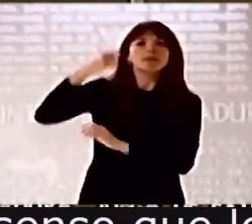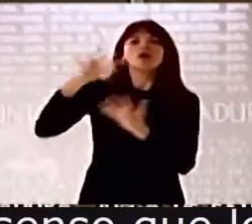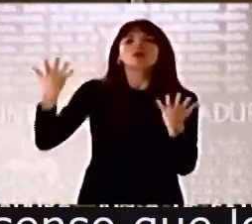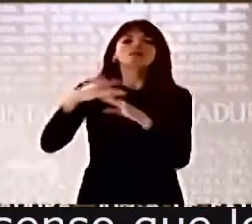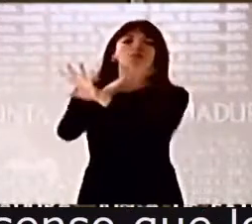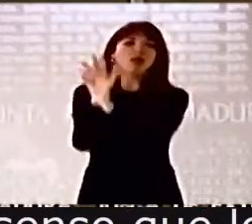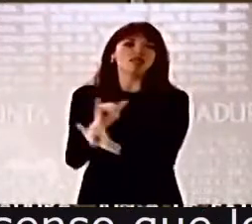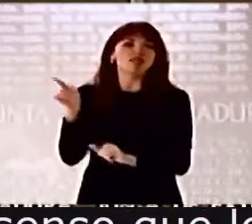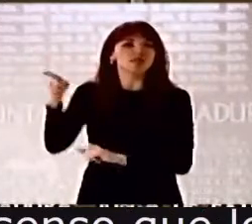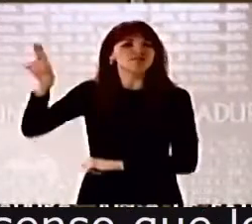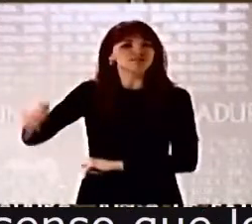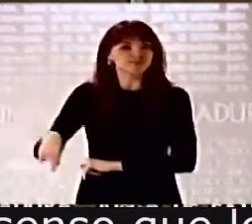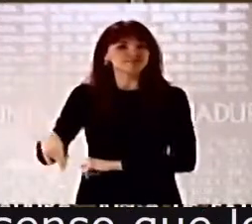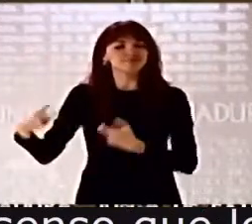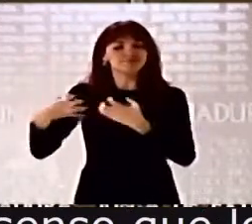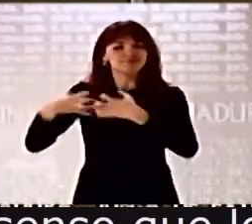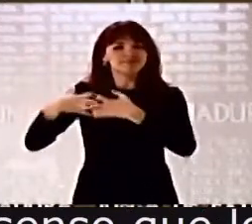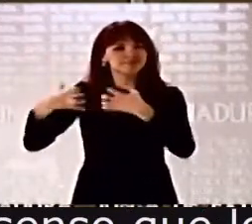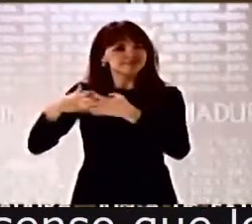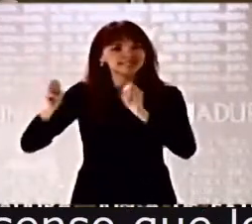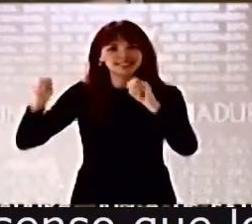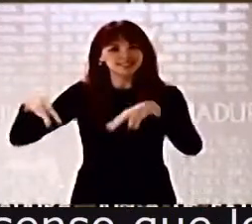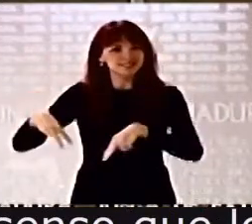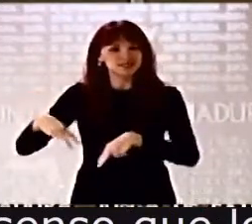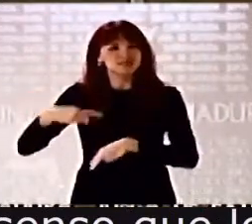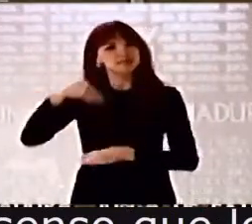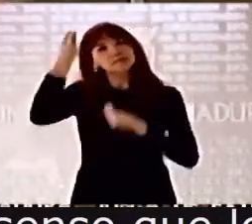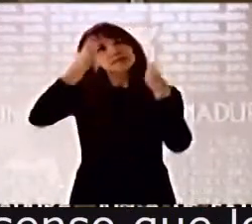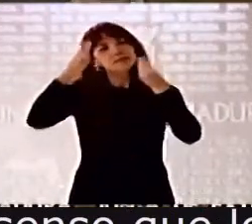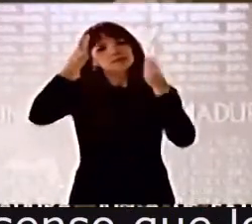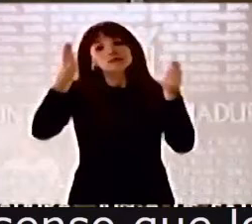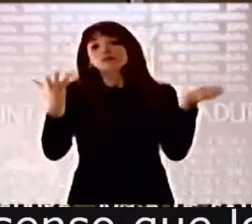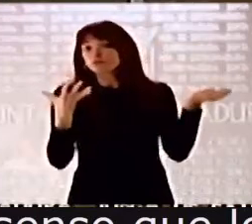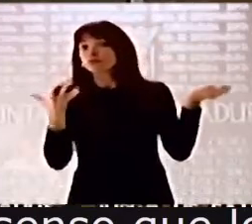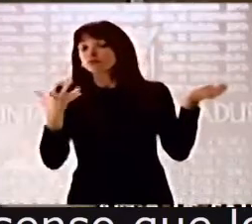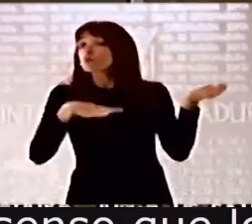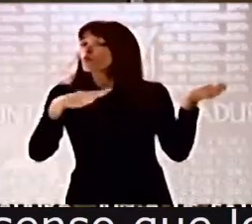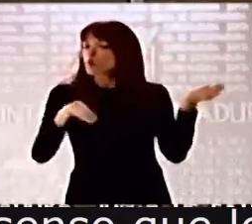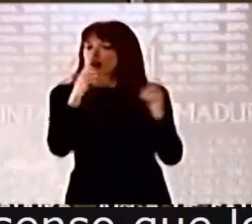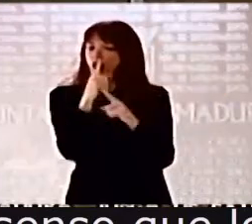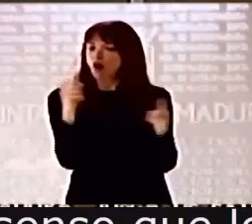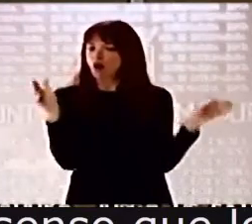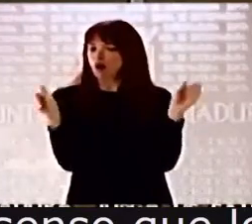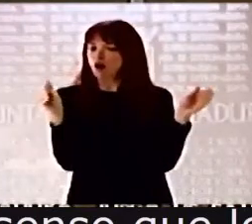concordia y no la discordia, me hace pensar que va a ser un buen año.